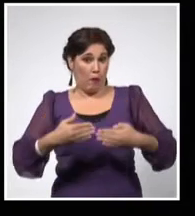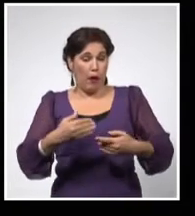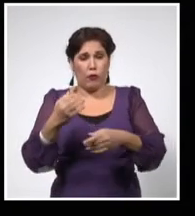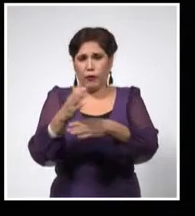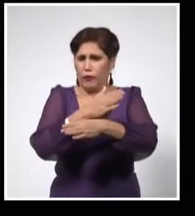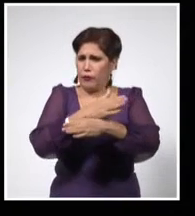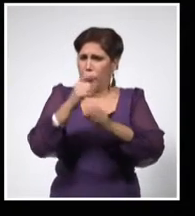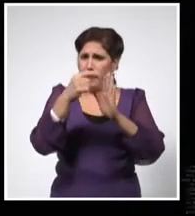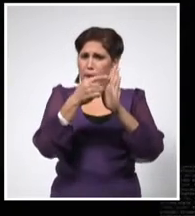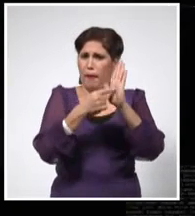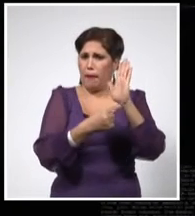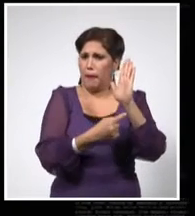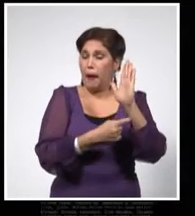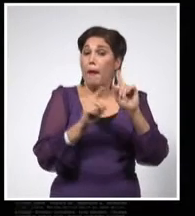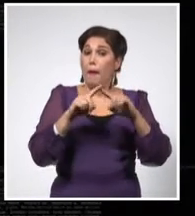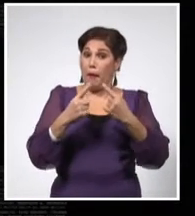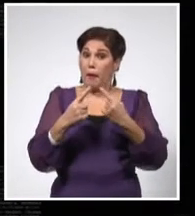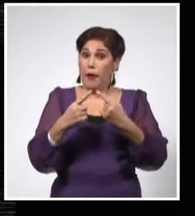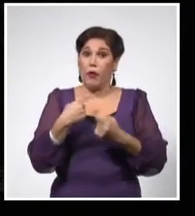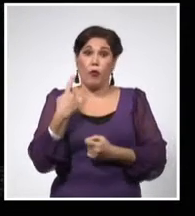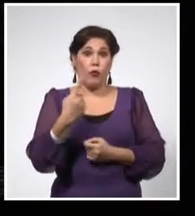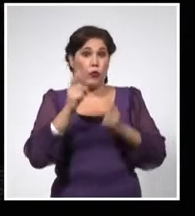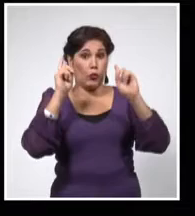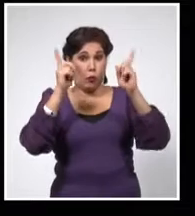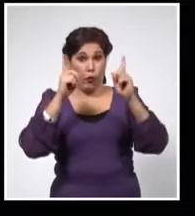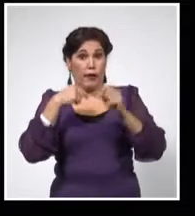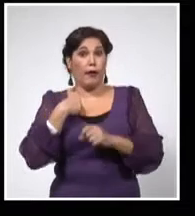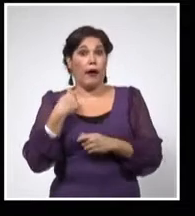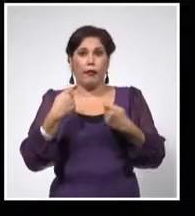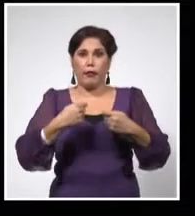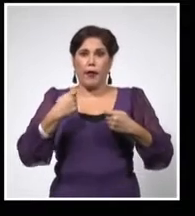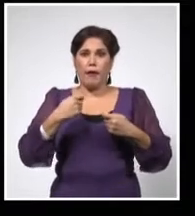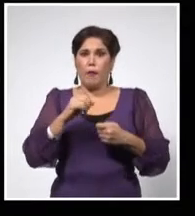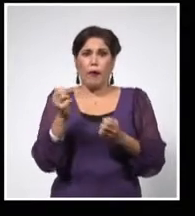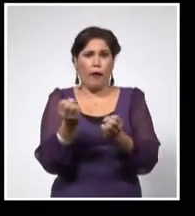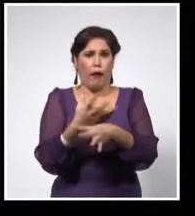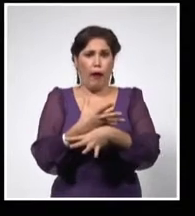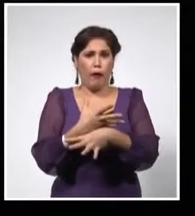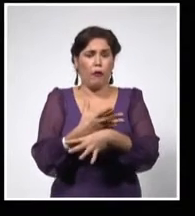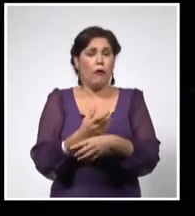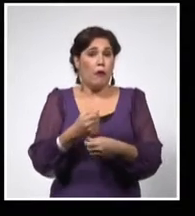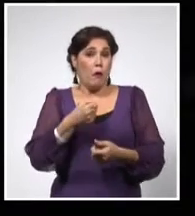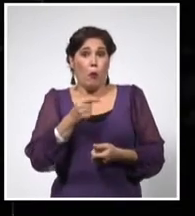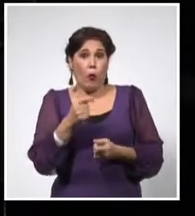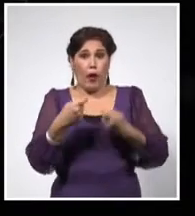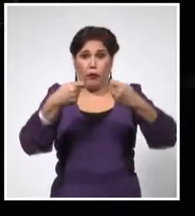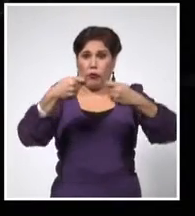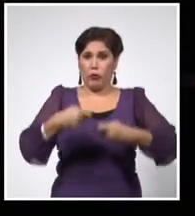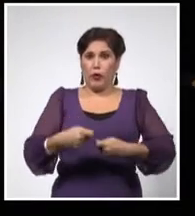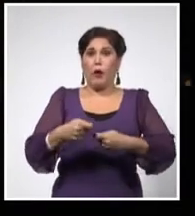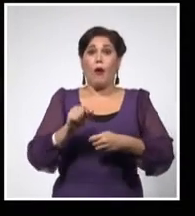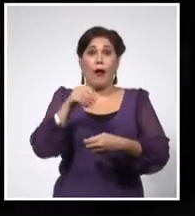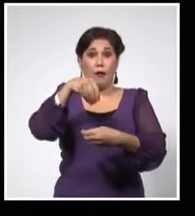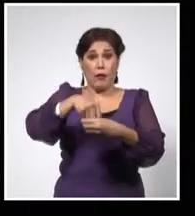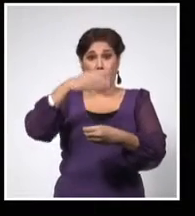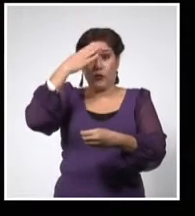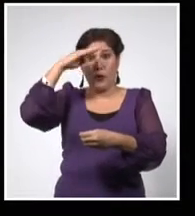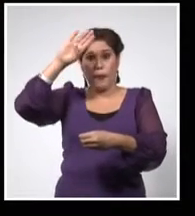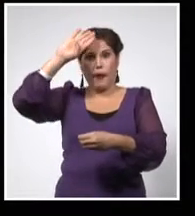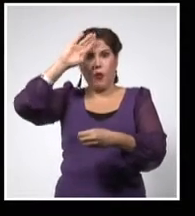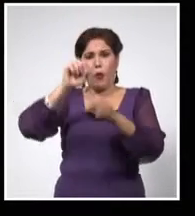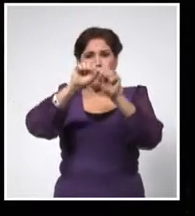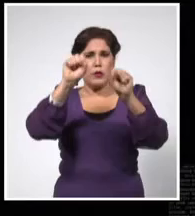sino también a través de nuestra política hacer muy claro de que una dictadura como la que existe en Cuba no es un